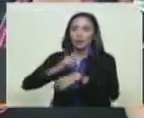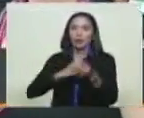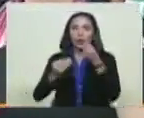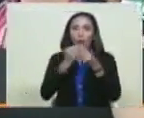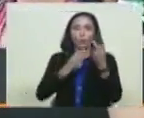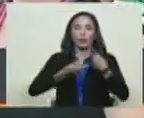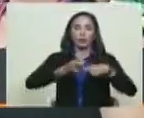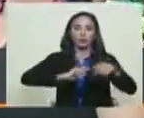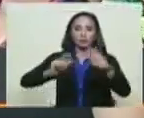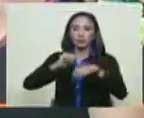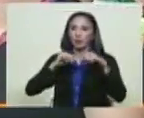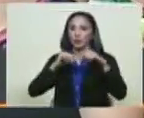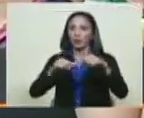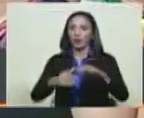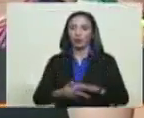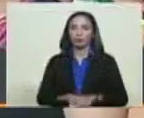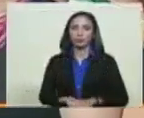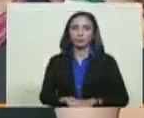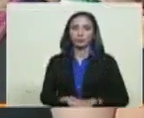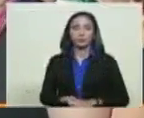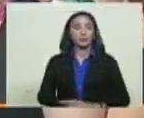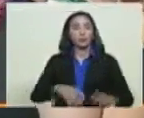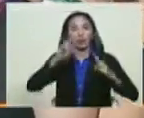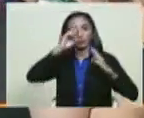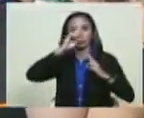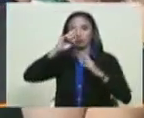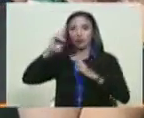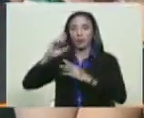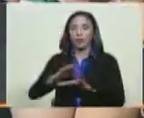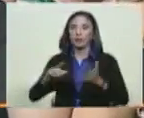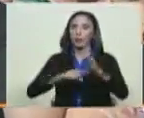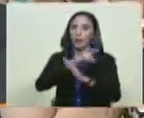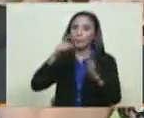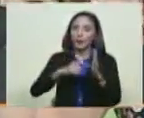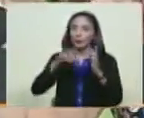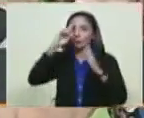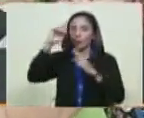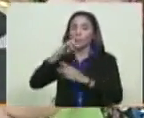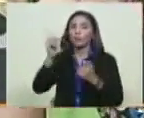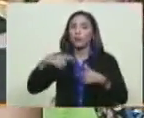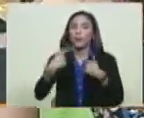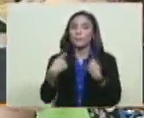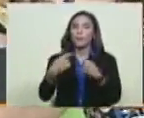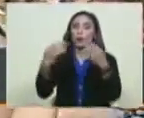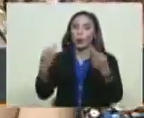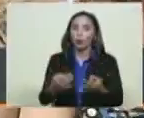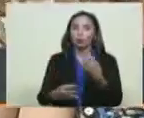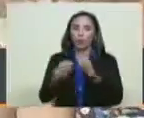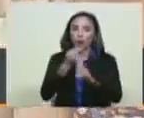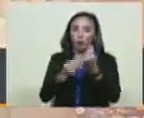permanente respeto a los precios acordados